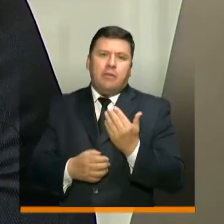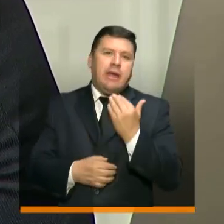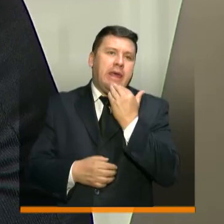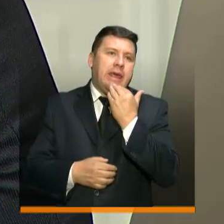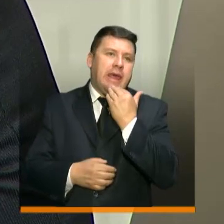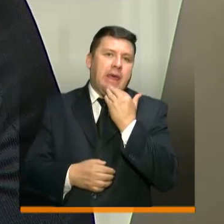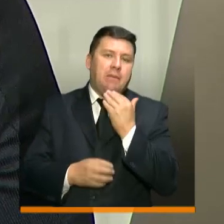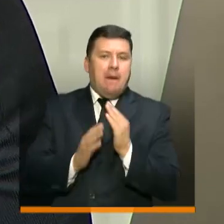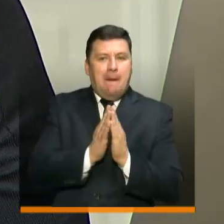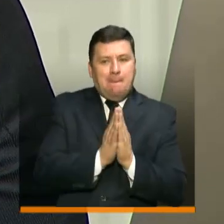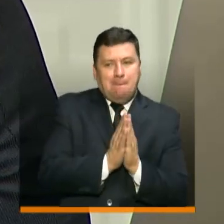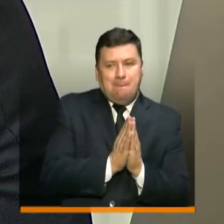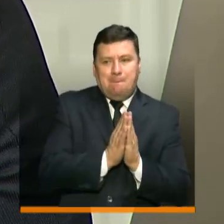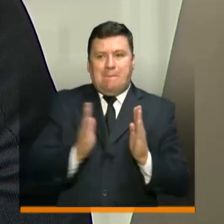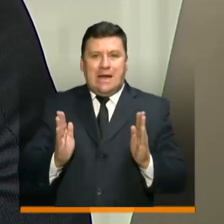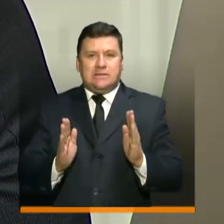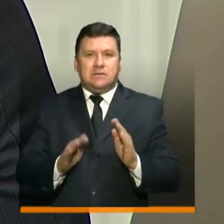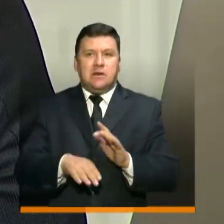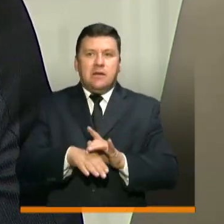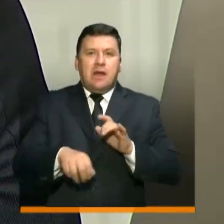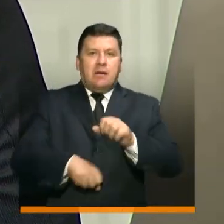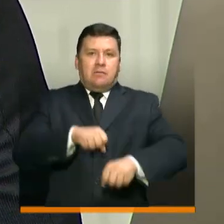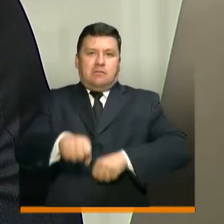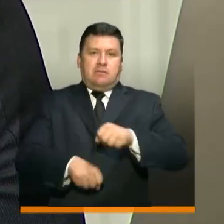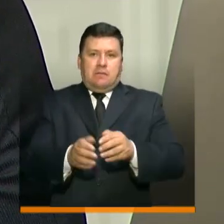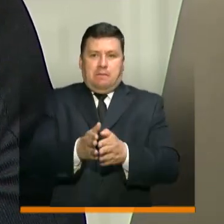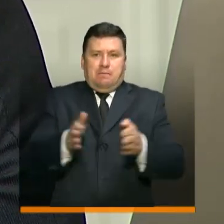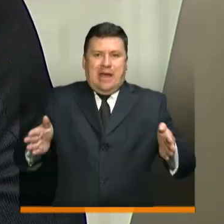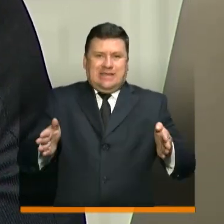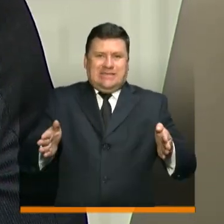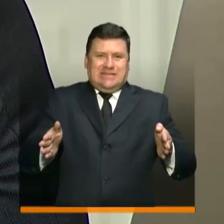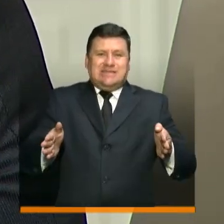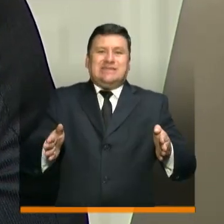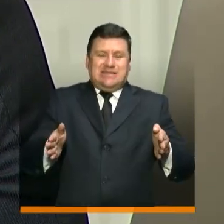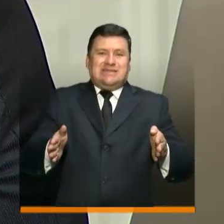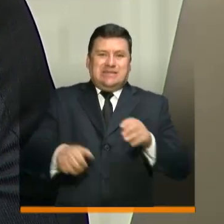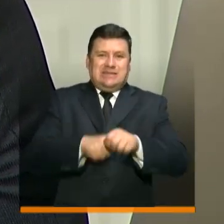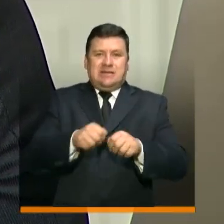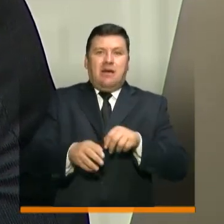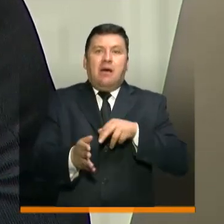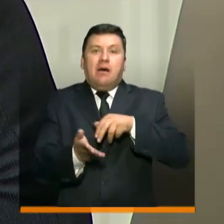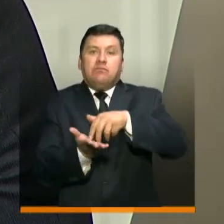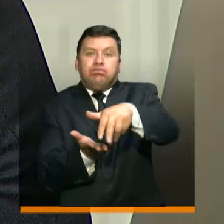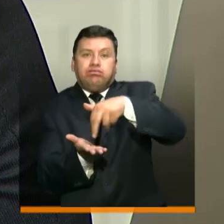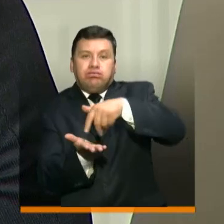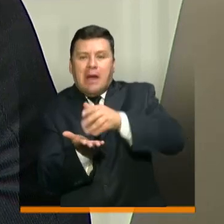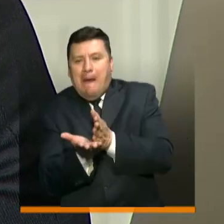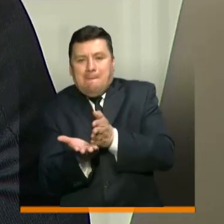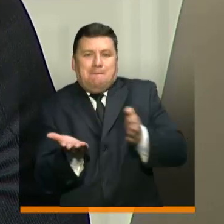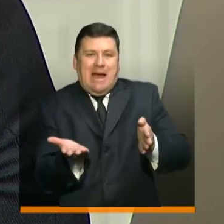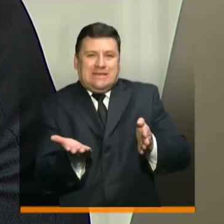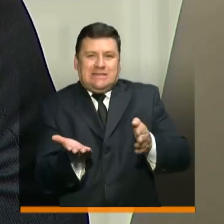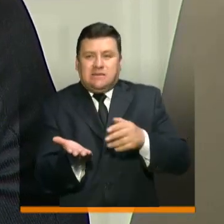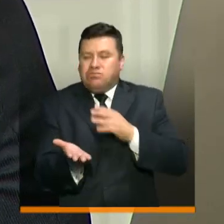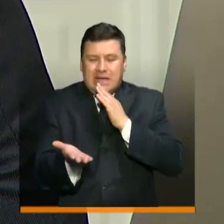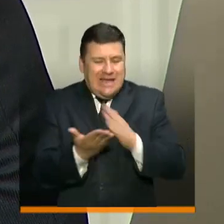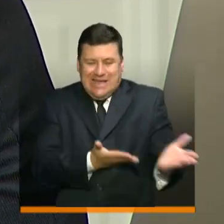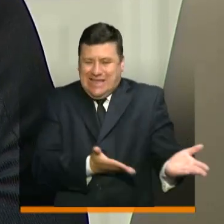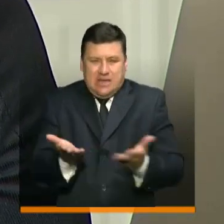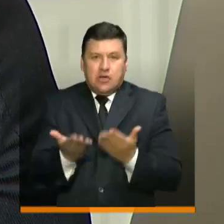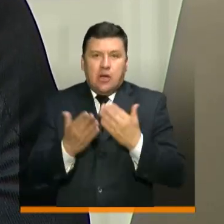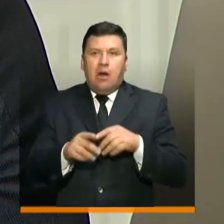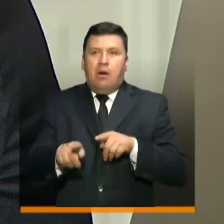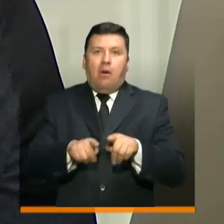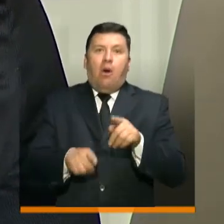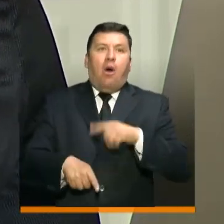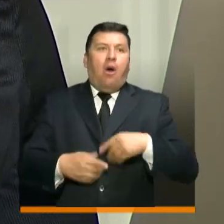ejemplo, ampliar las ciclorrutas temporales, ampliar andenes inclusive a través de medidas de urbanismo táctico para permitir